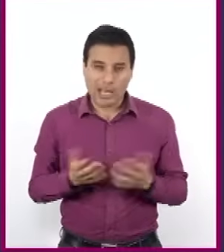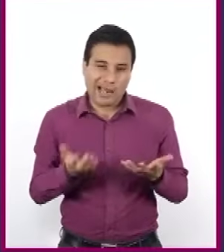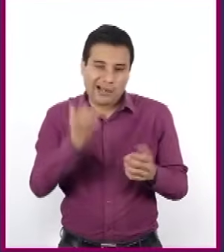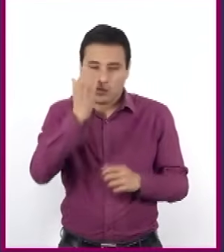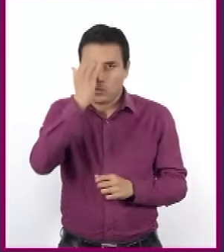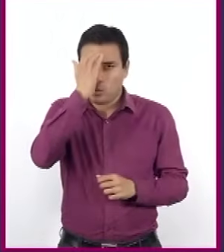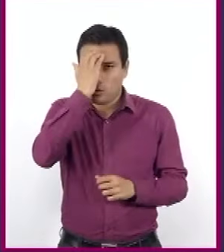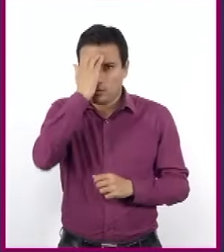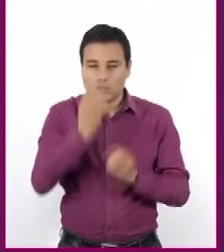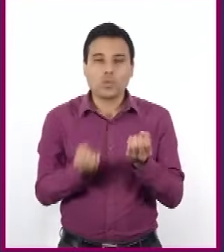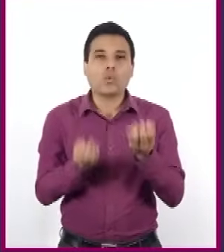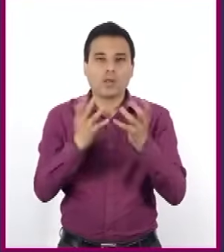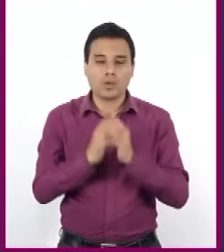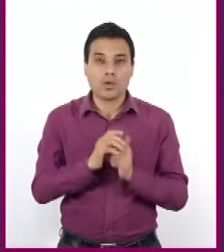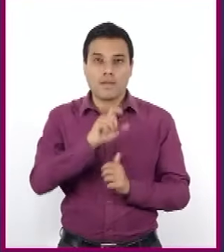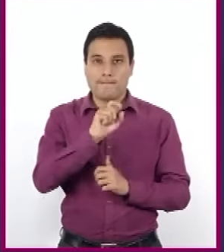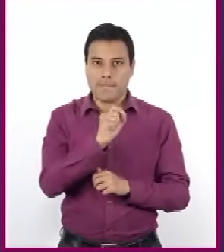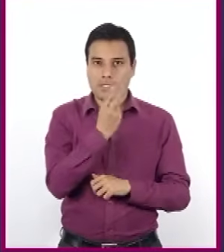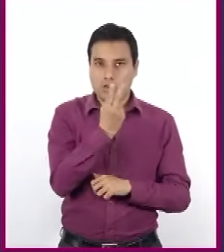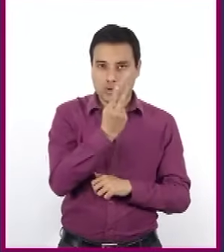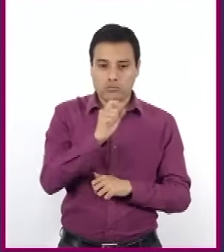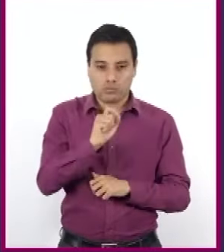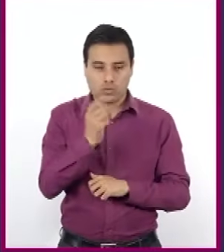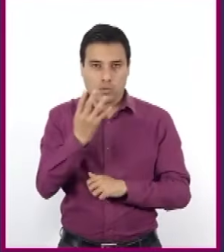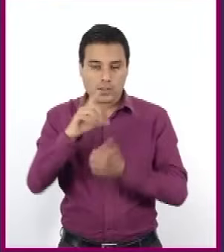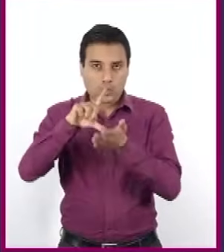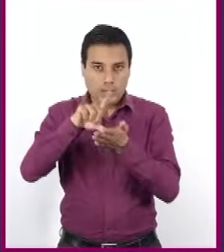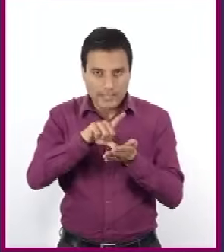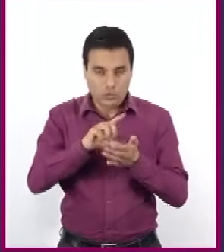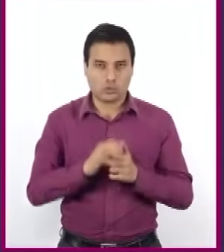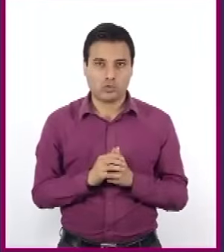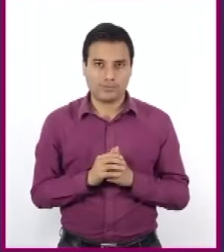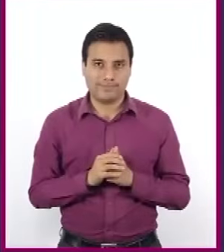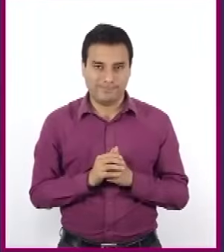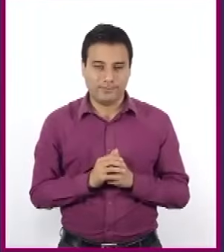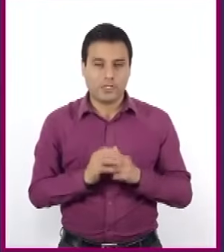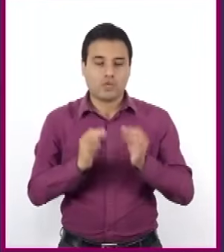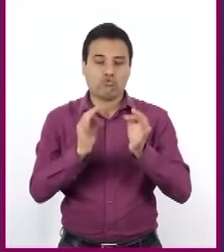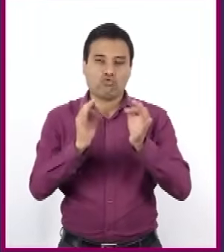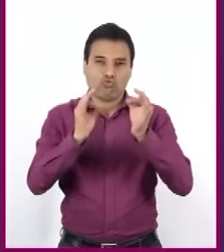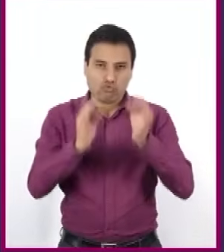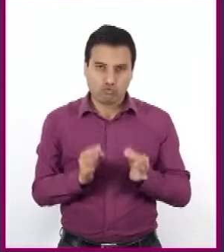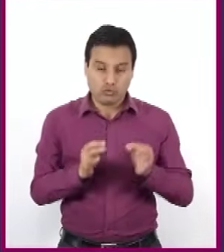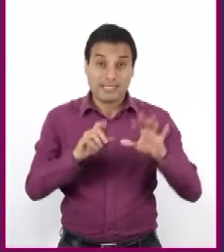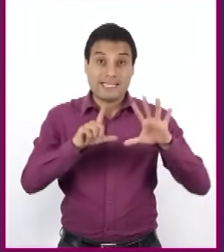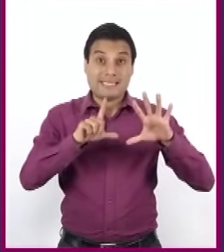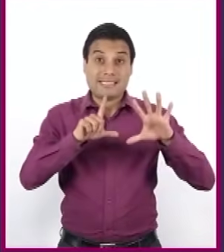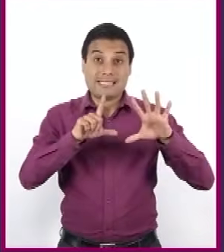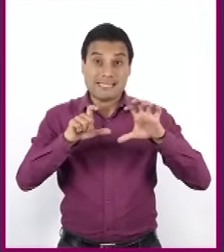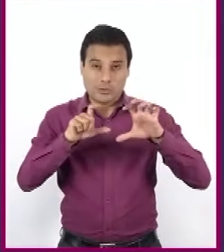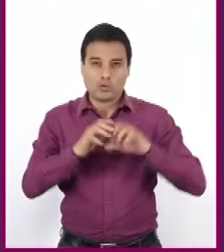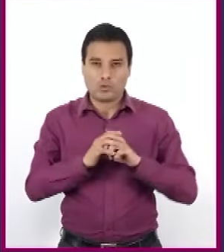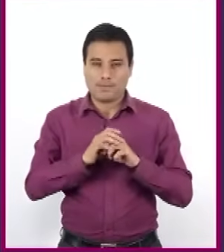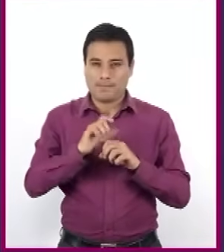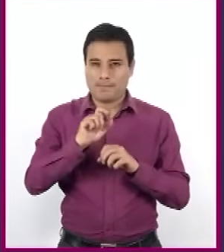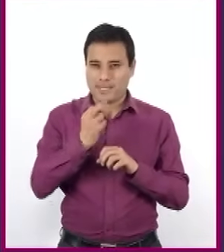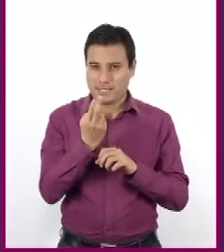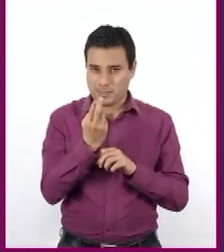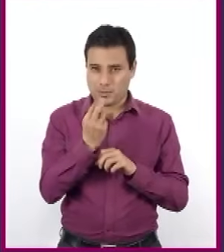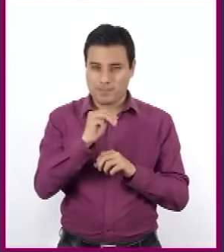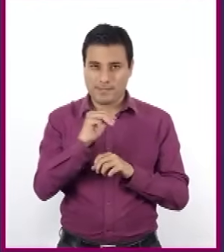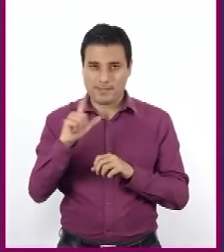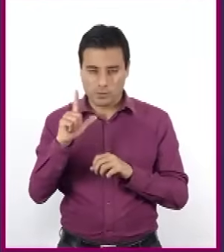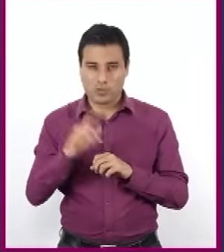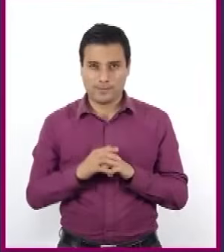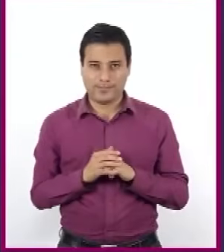este es igual a 22.4 litros, medidos a 760 milímetros de mercurio y a 0 grados